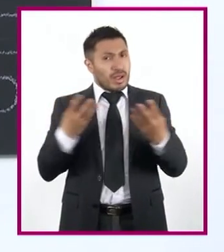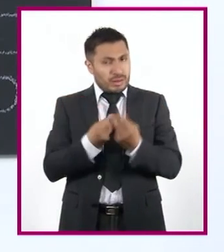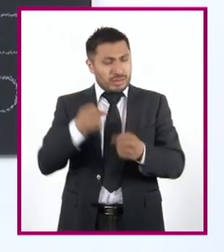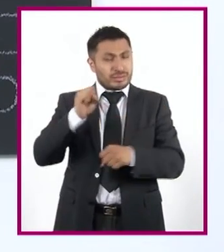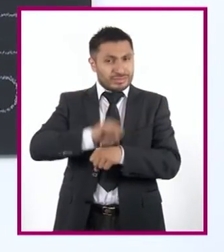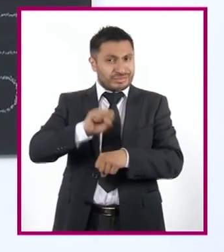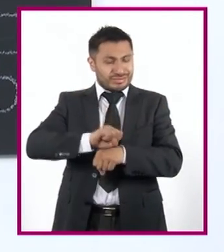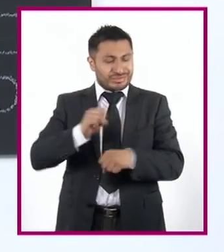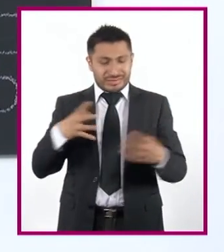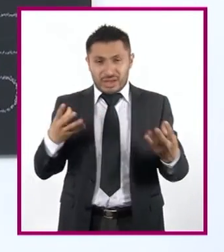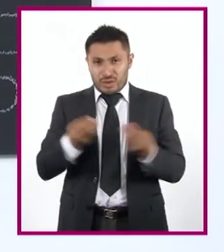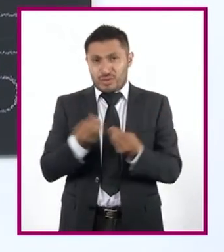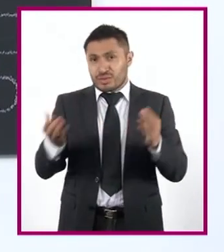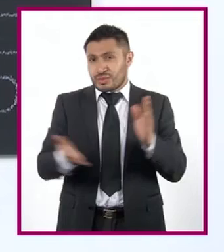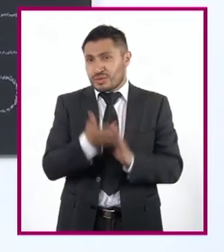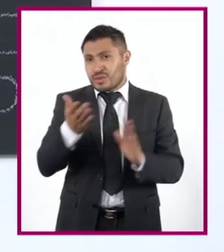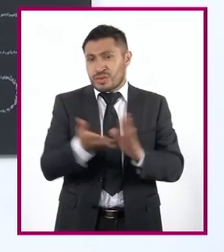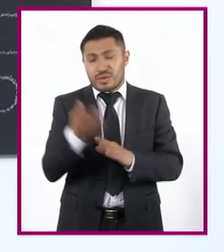secundaria.